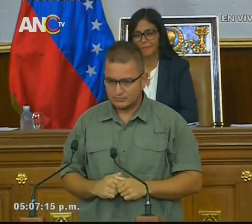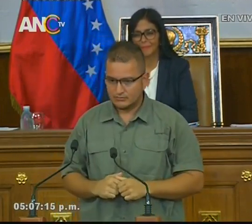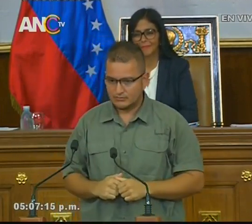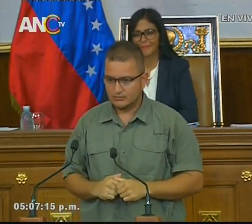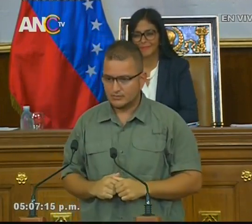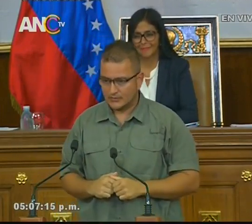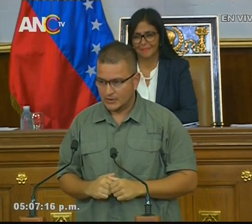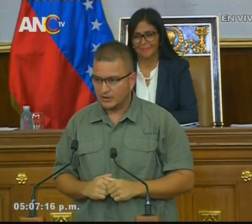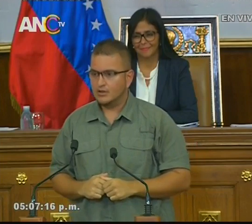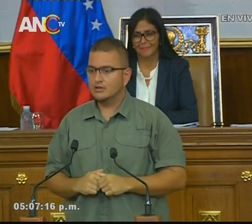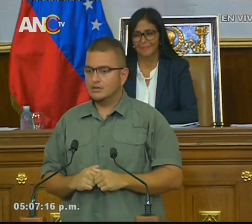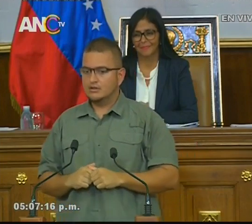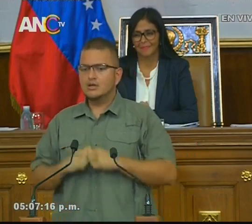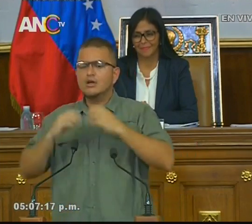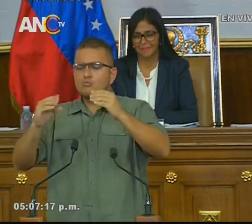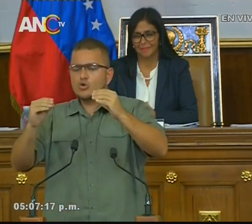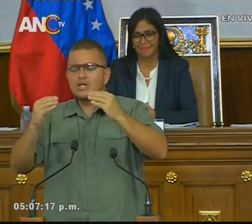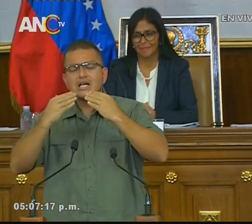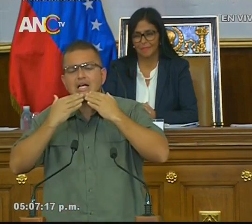luchado.